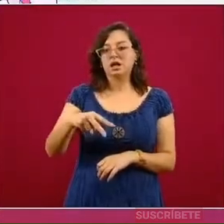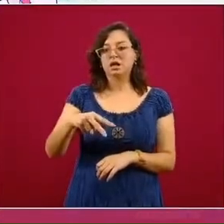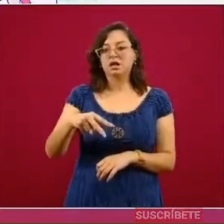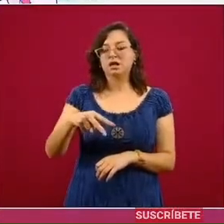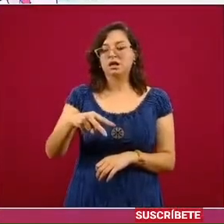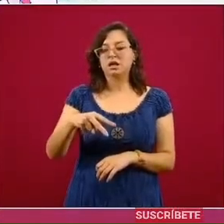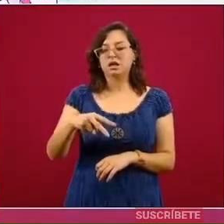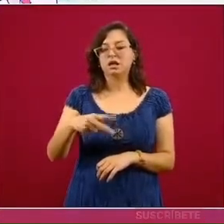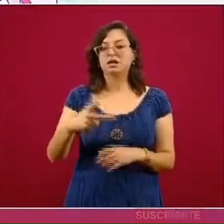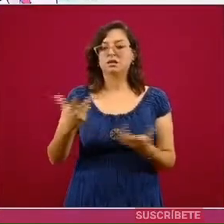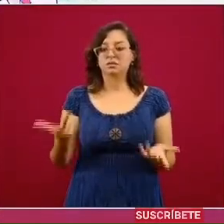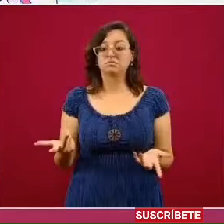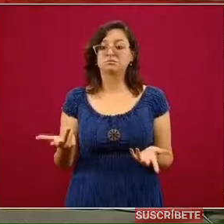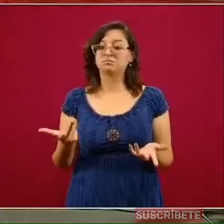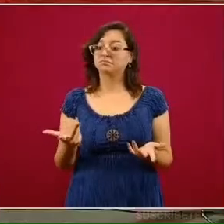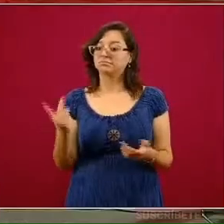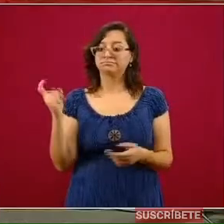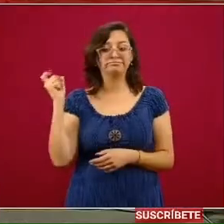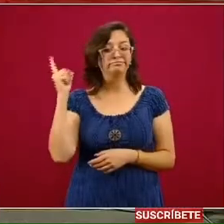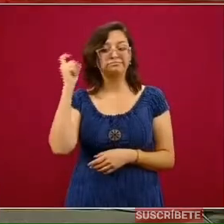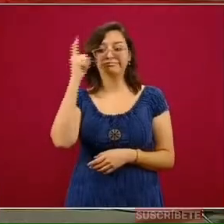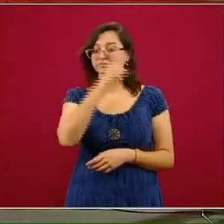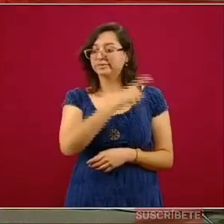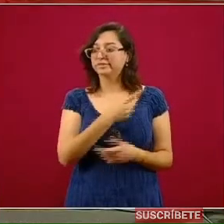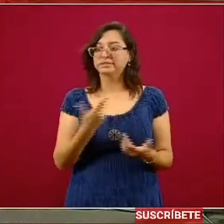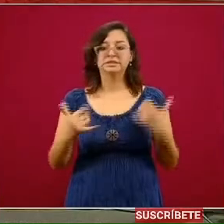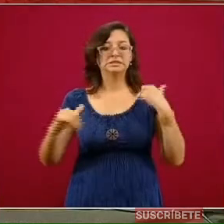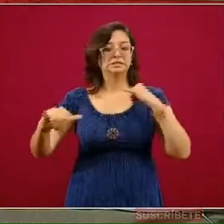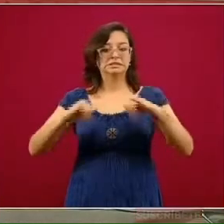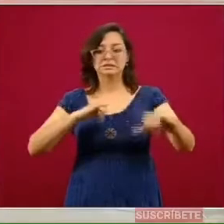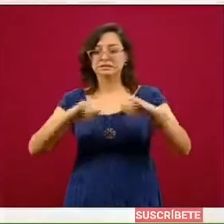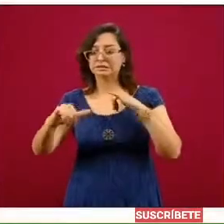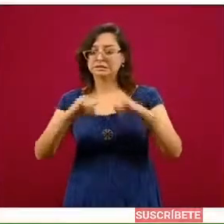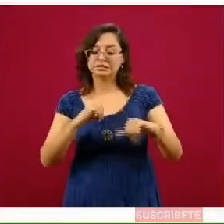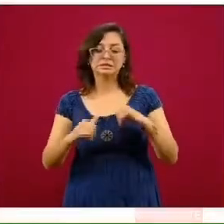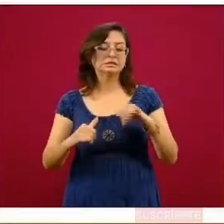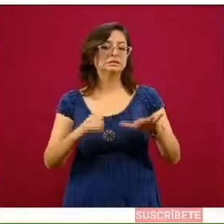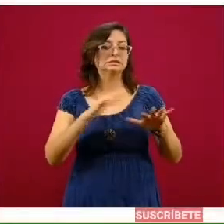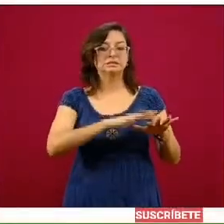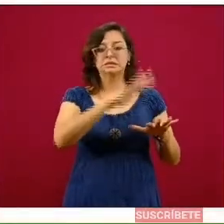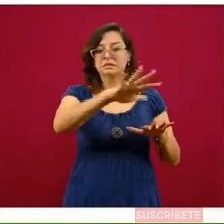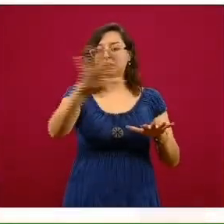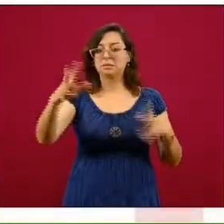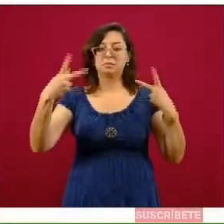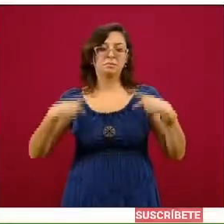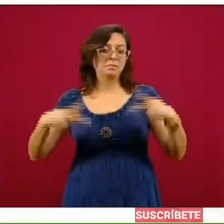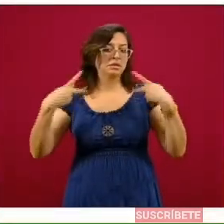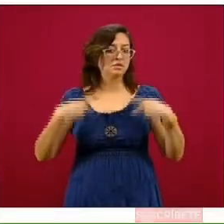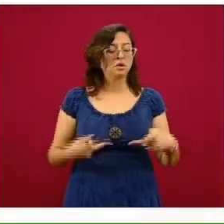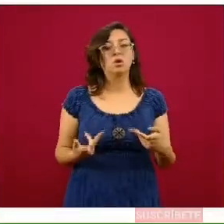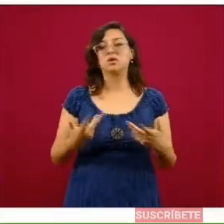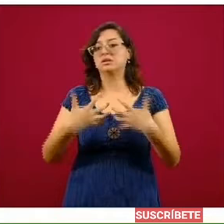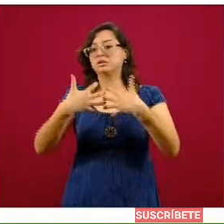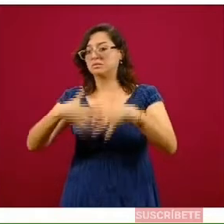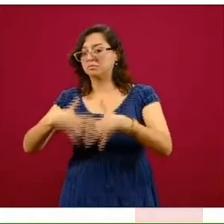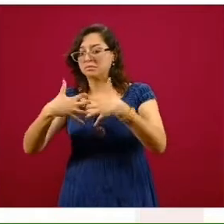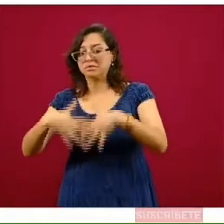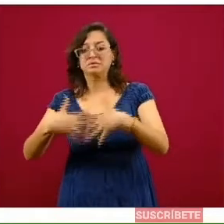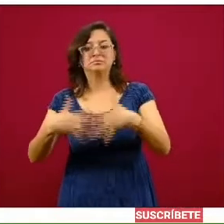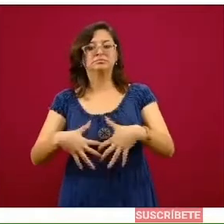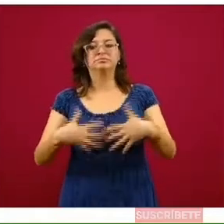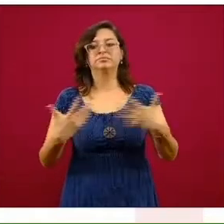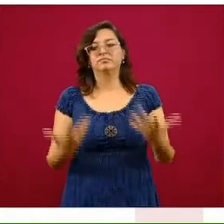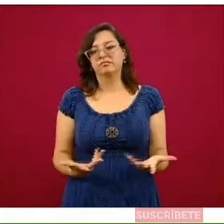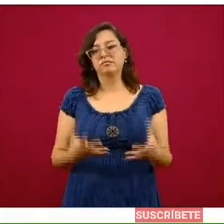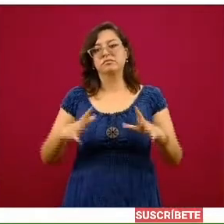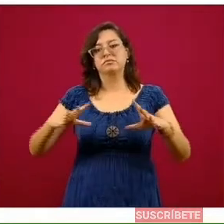y complejidades por todos lados, territoriales, demográficas, zonas industriales, obviamente son parte